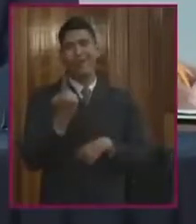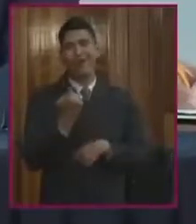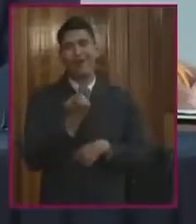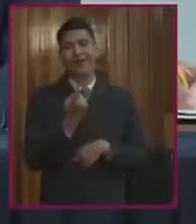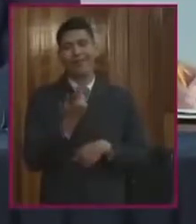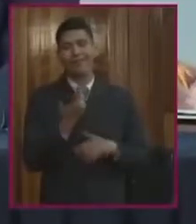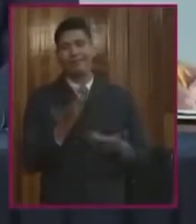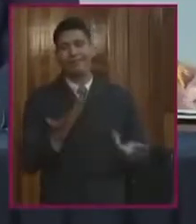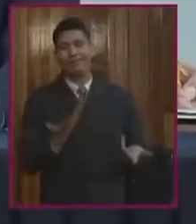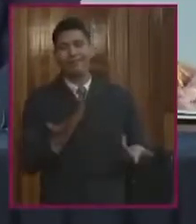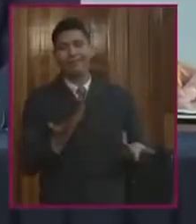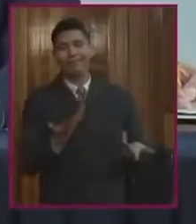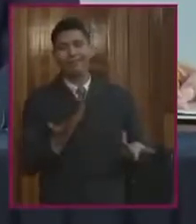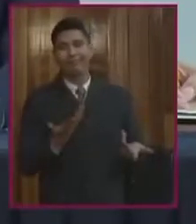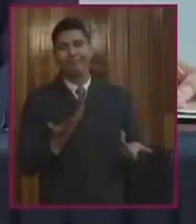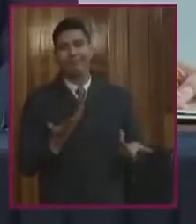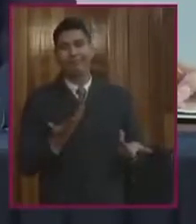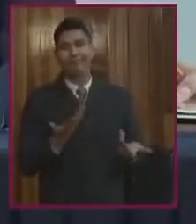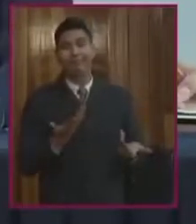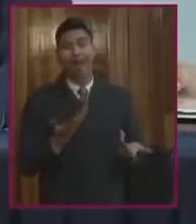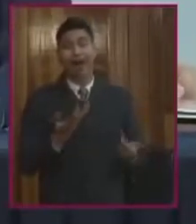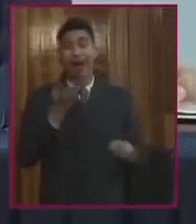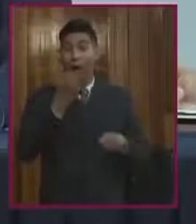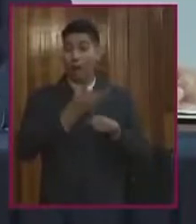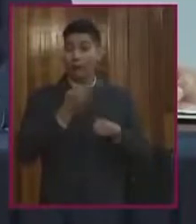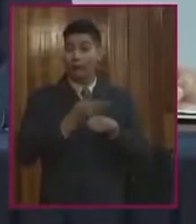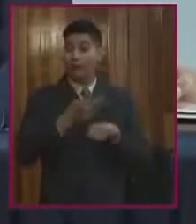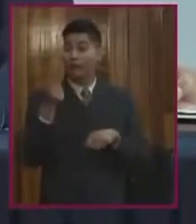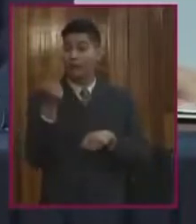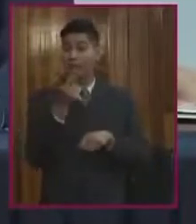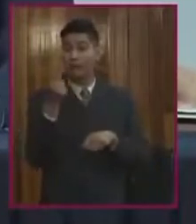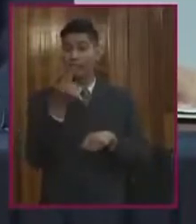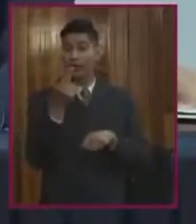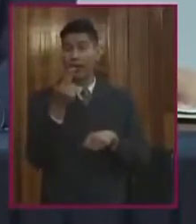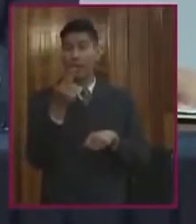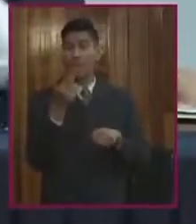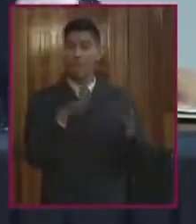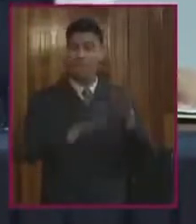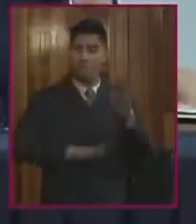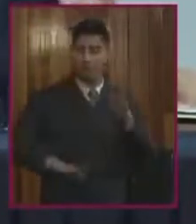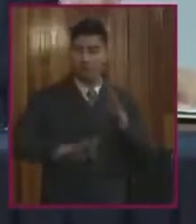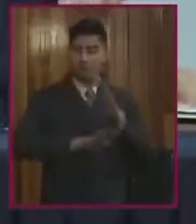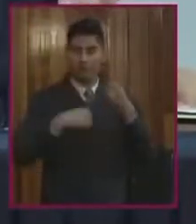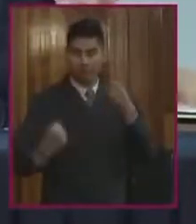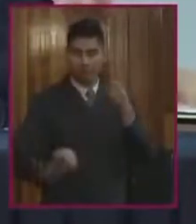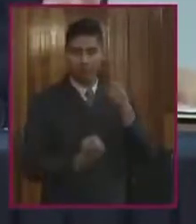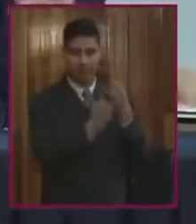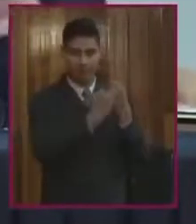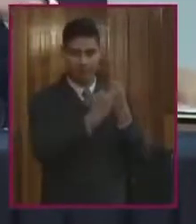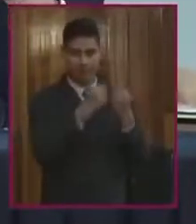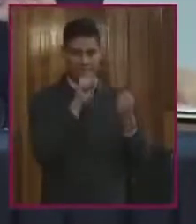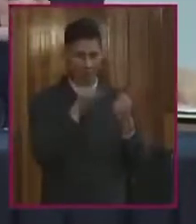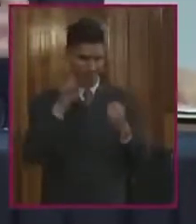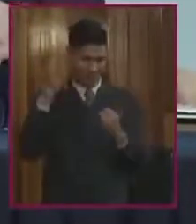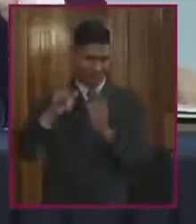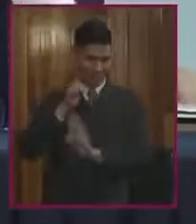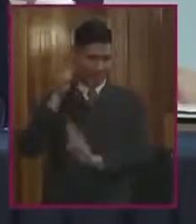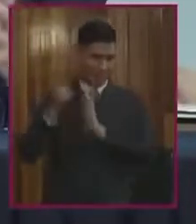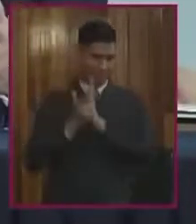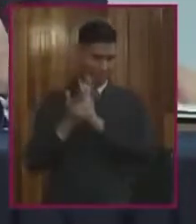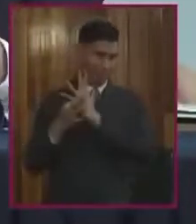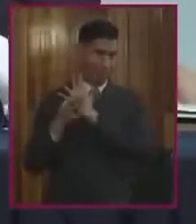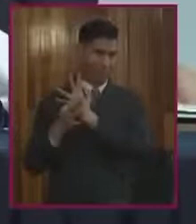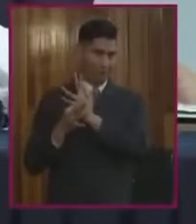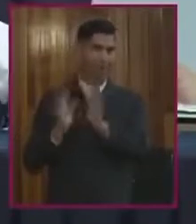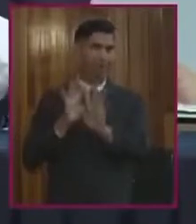en donde deberíamos de haber ya sentado las bases, porque la tenemos legislativamente, normativamente tenemos